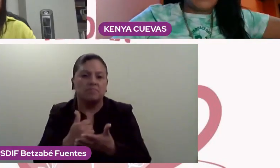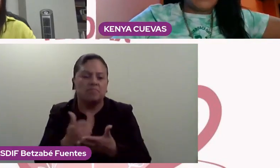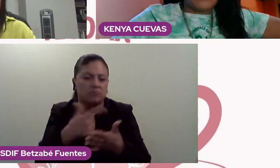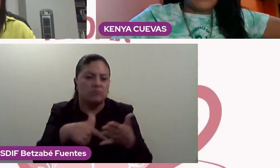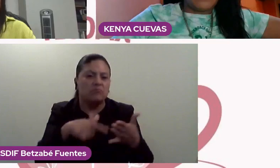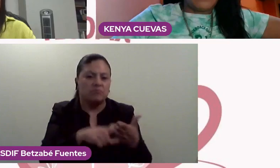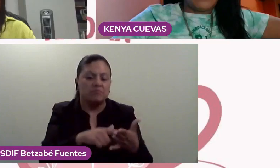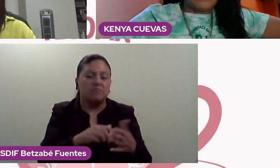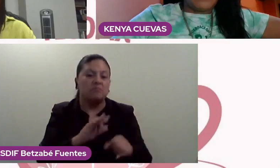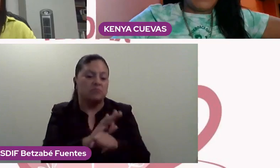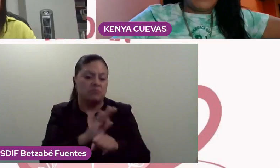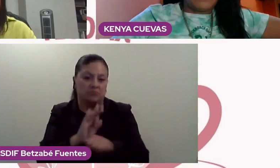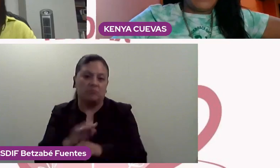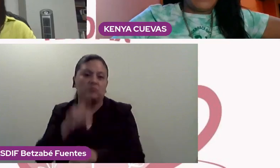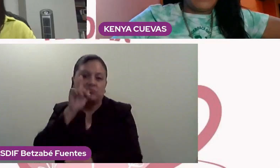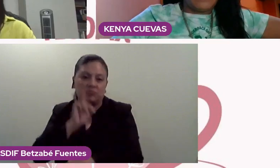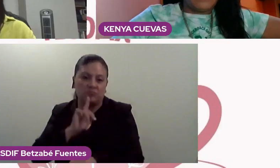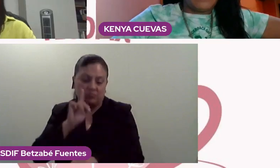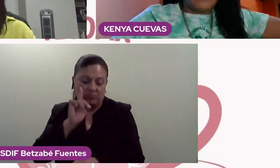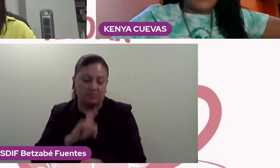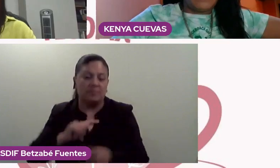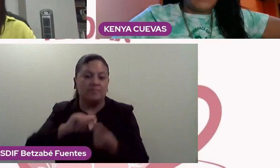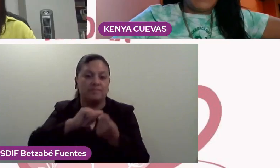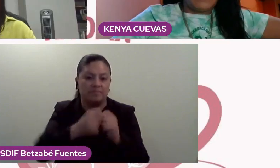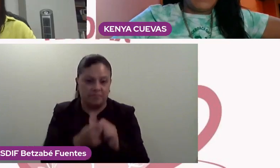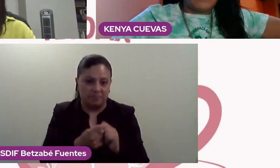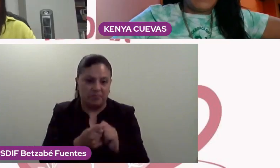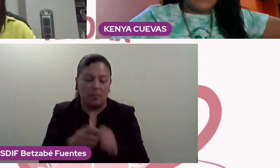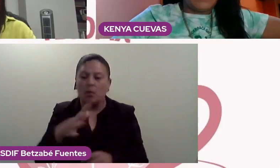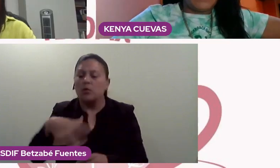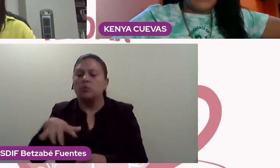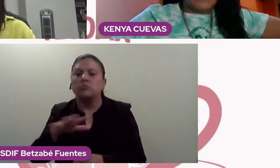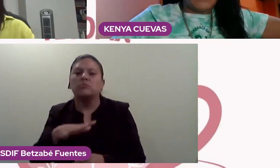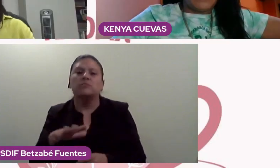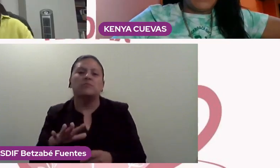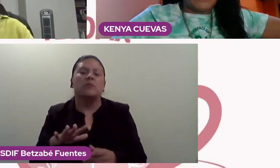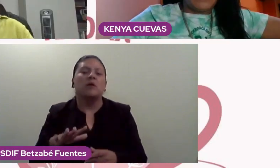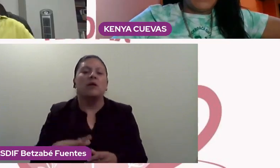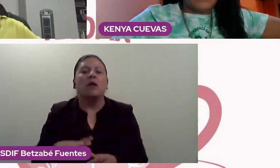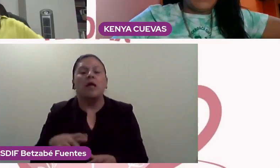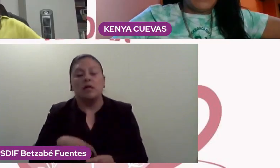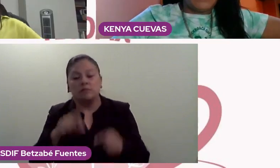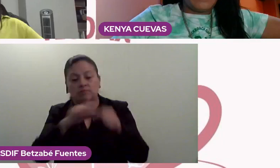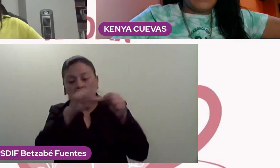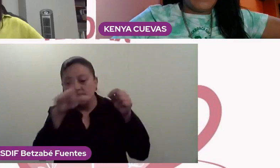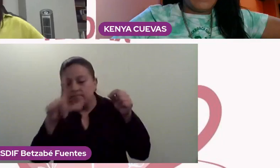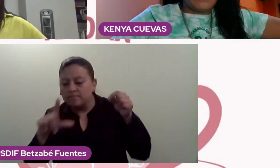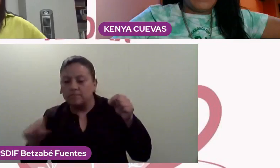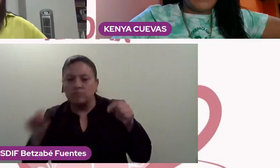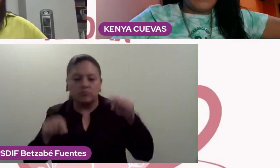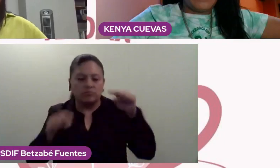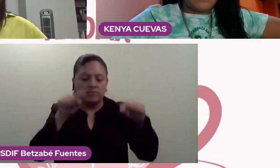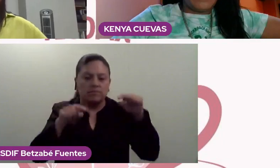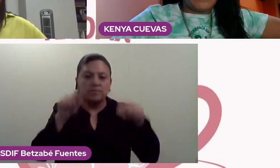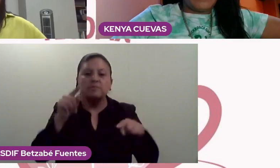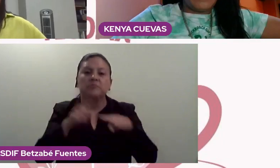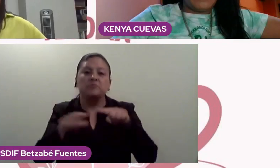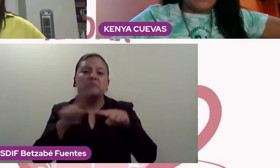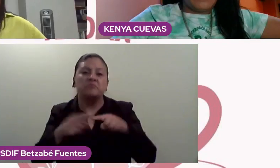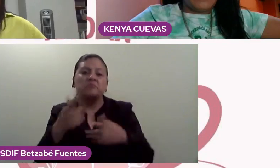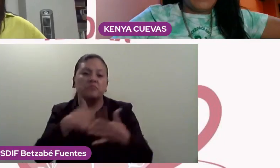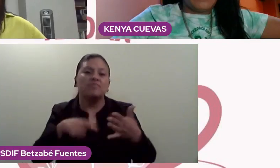7 estados del país, buscando cubrir los 32 estados de la República Mexicana. Con la creación de